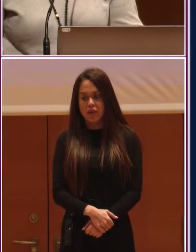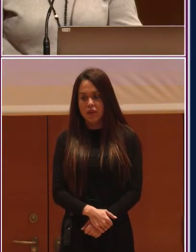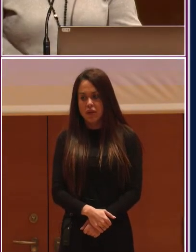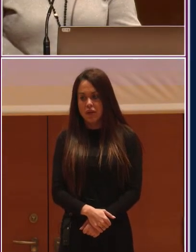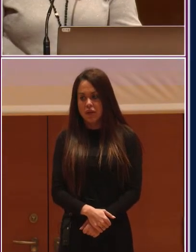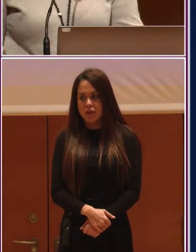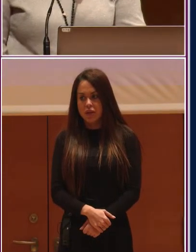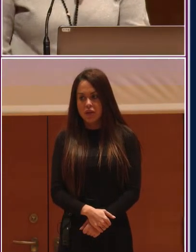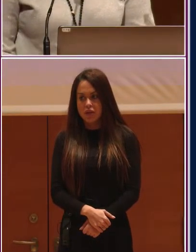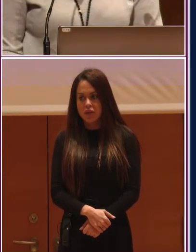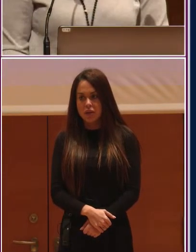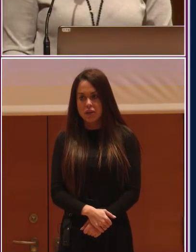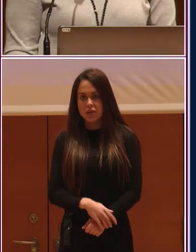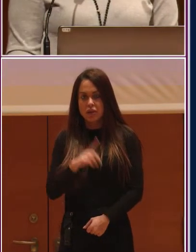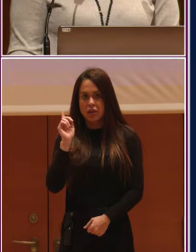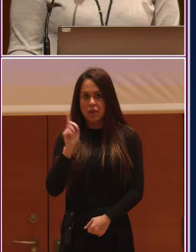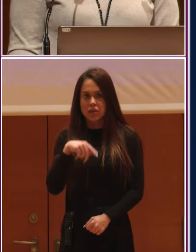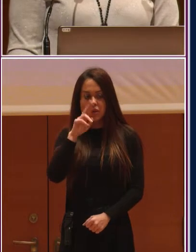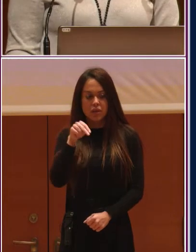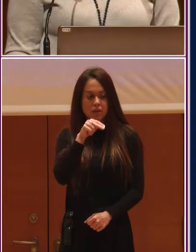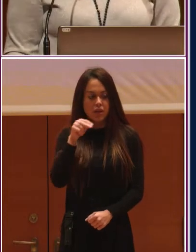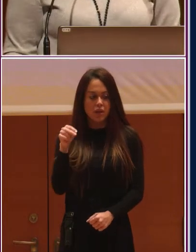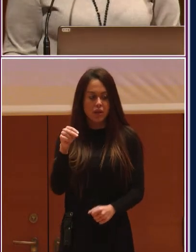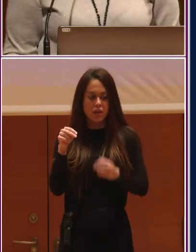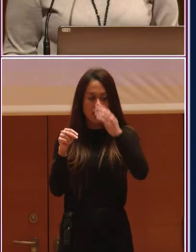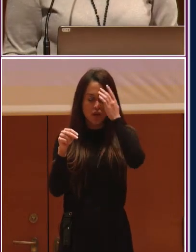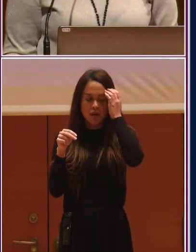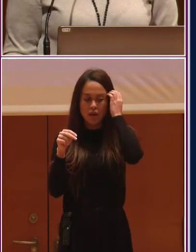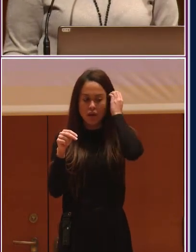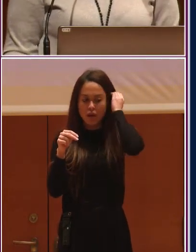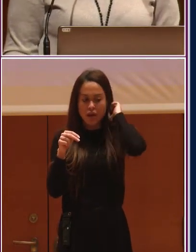también fomentamos la red Morea morada webinar